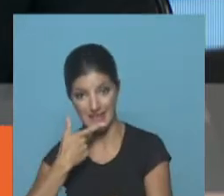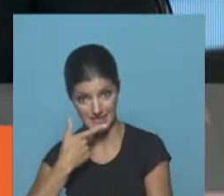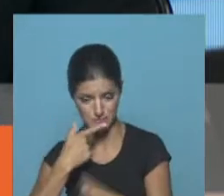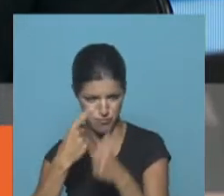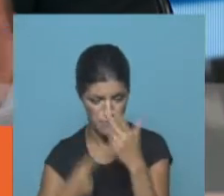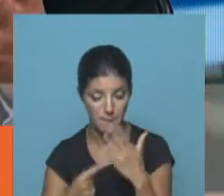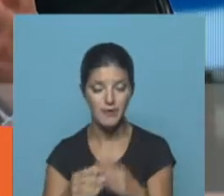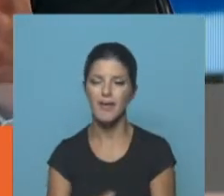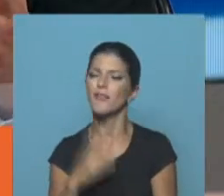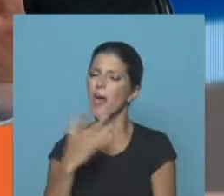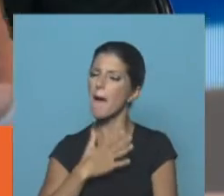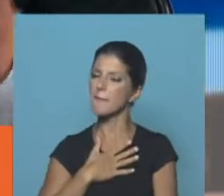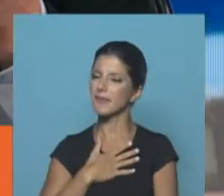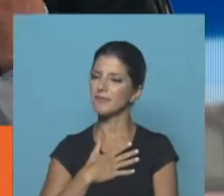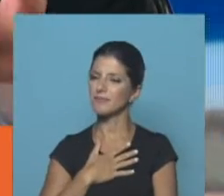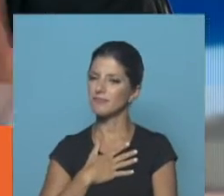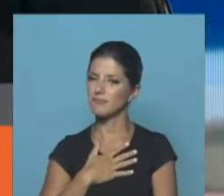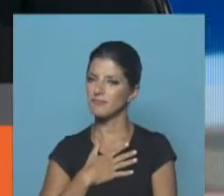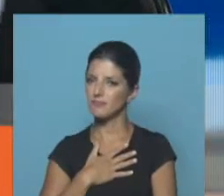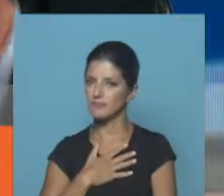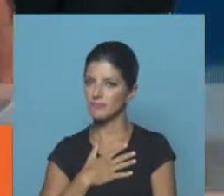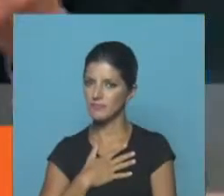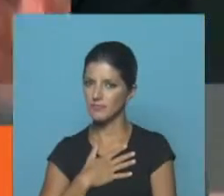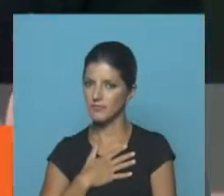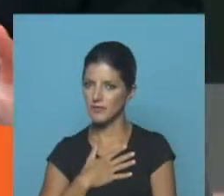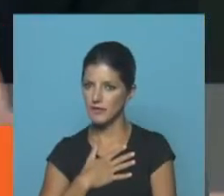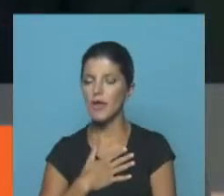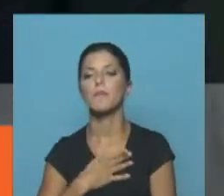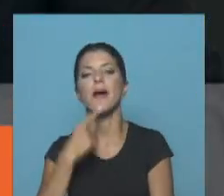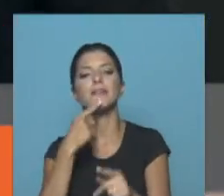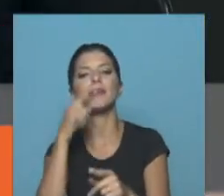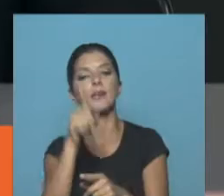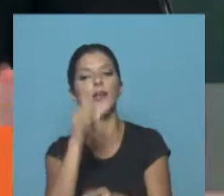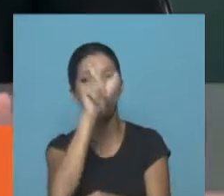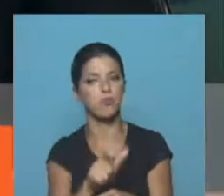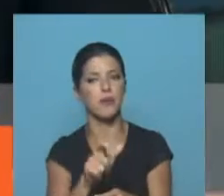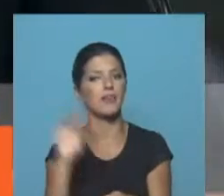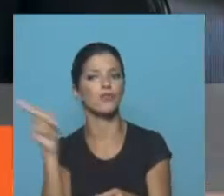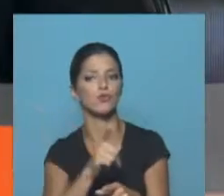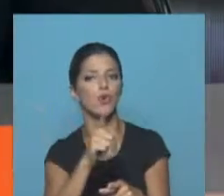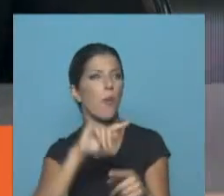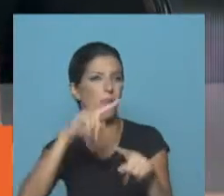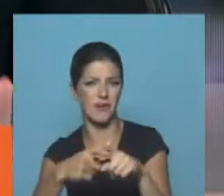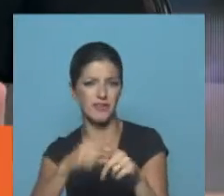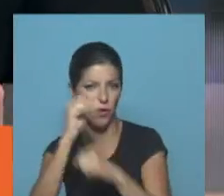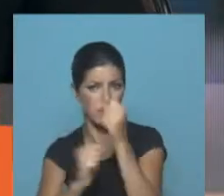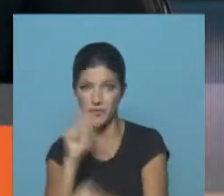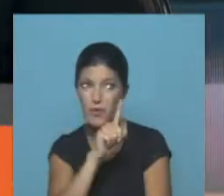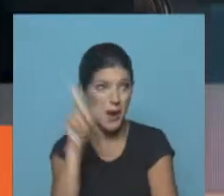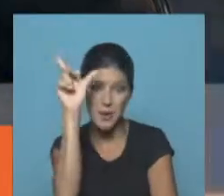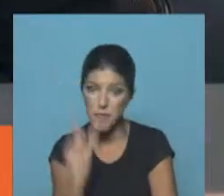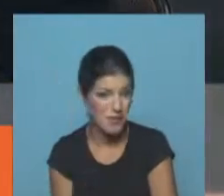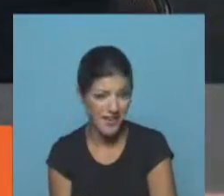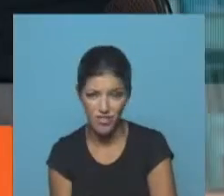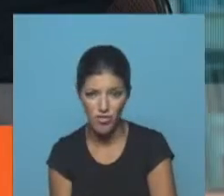en que los grandes capitanes de los capitales estadounidenses son todos unos operadores políticos, son republicanos. Son